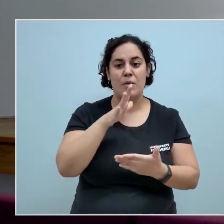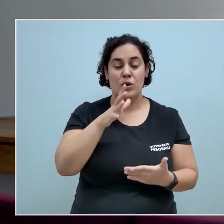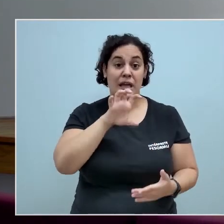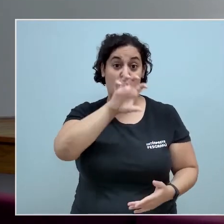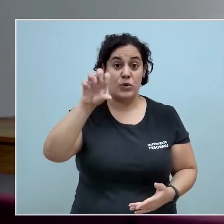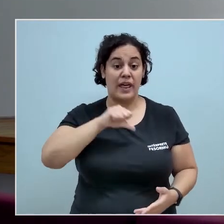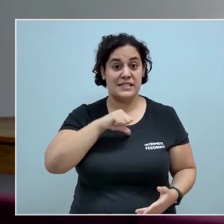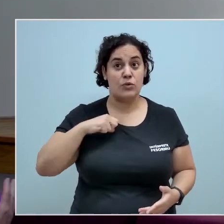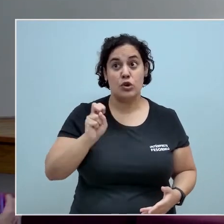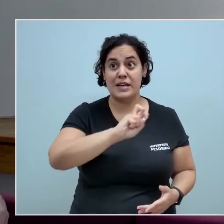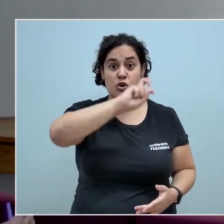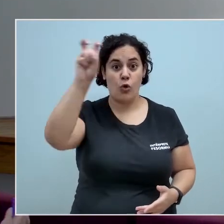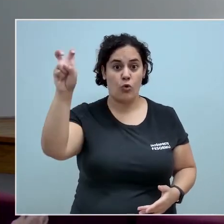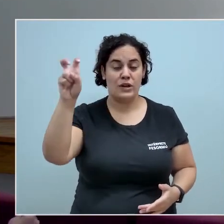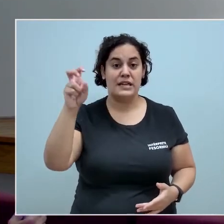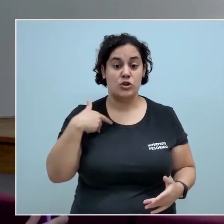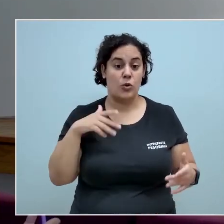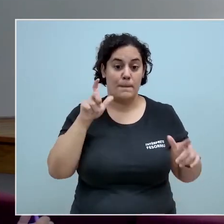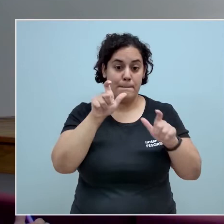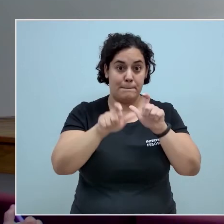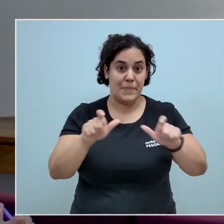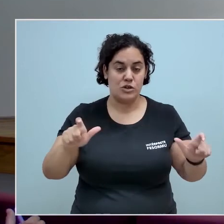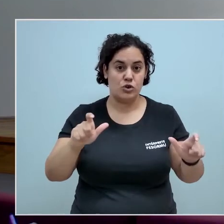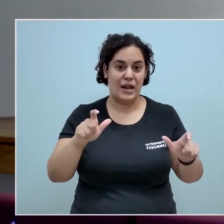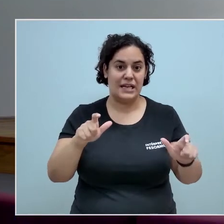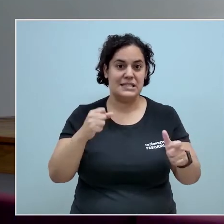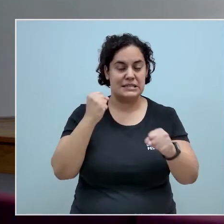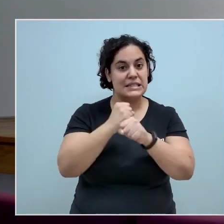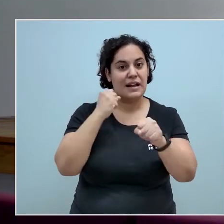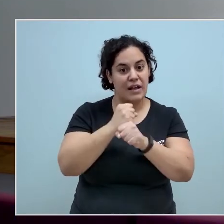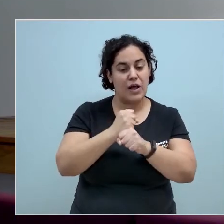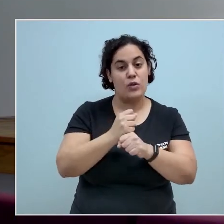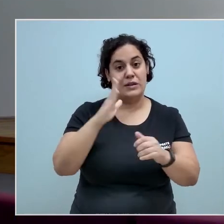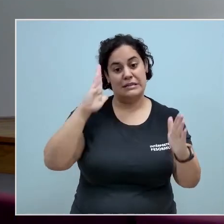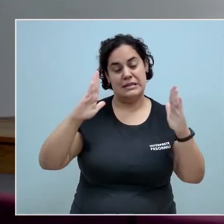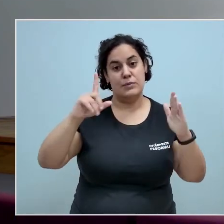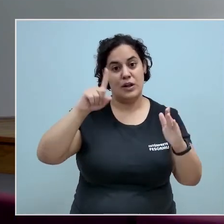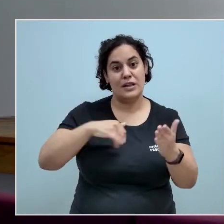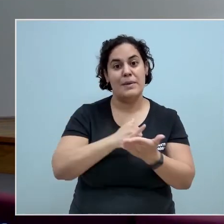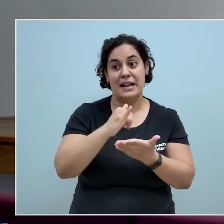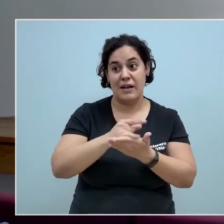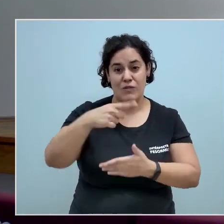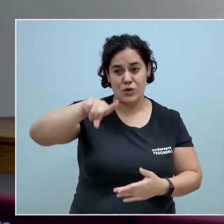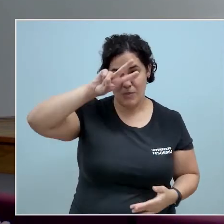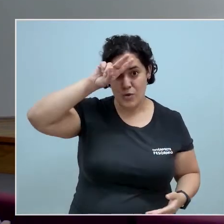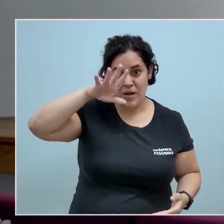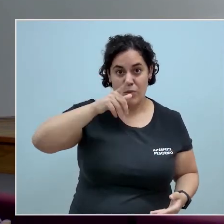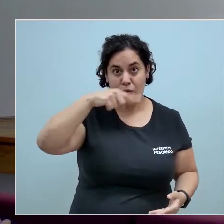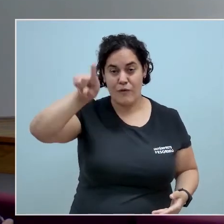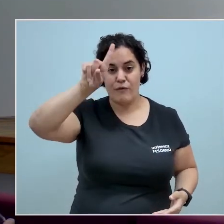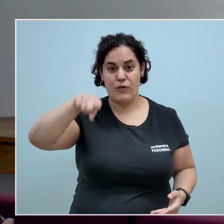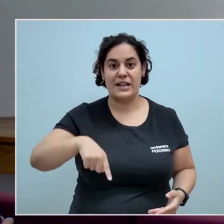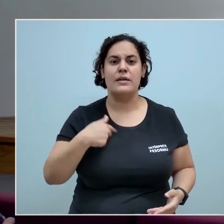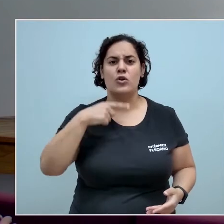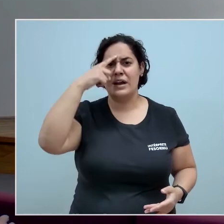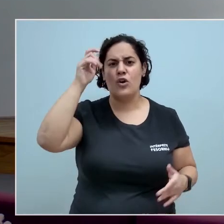comunidades autónomas con temporeros y trabajadores del campo, si les preocupa también esa situación aquí en la región. Creo que en Mula ha